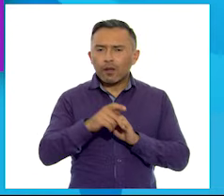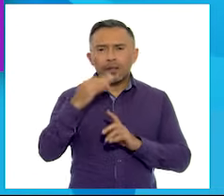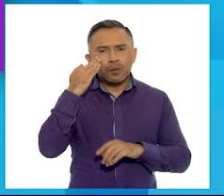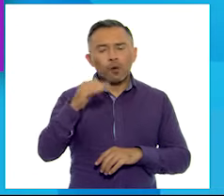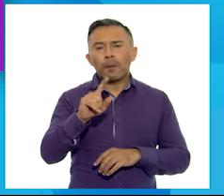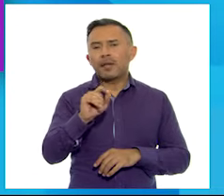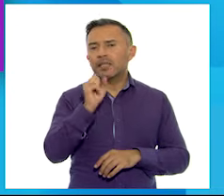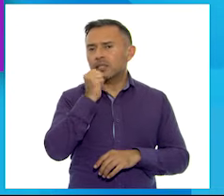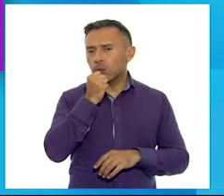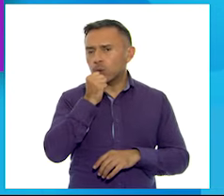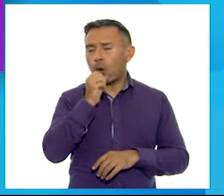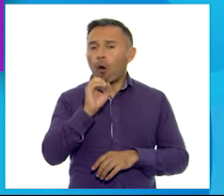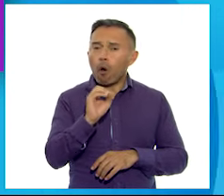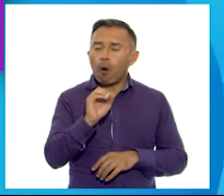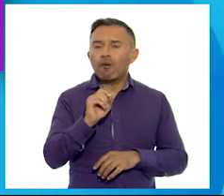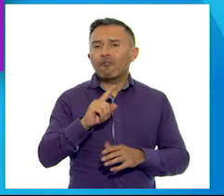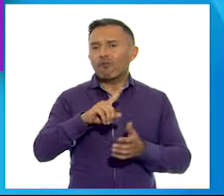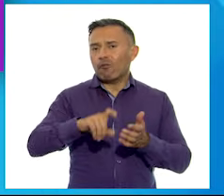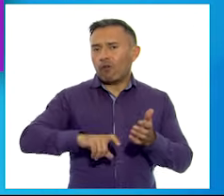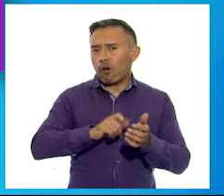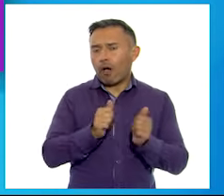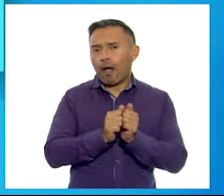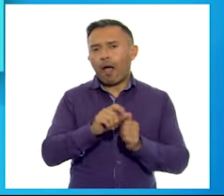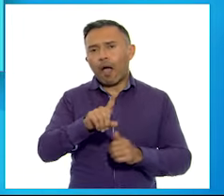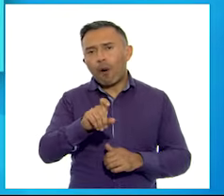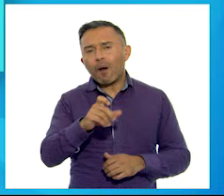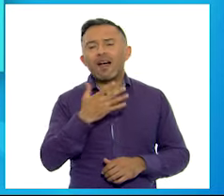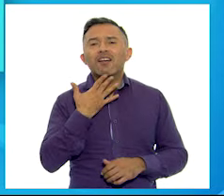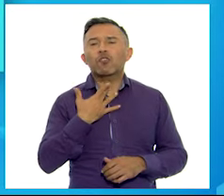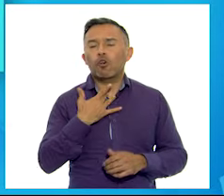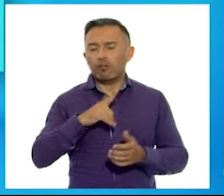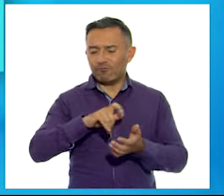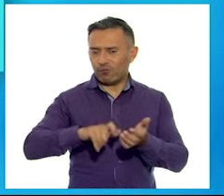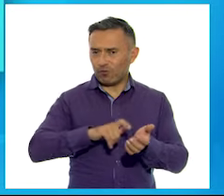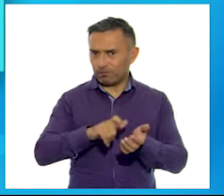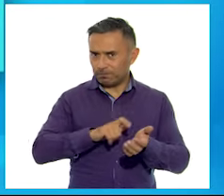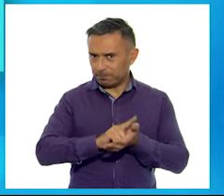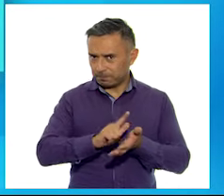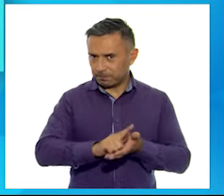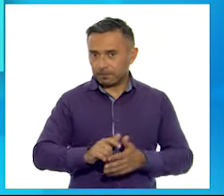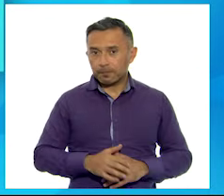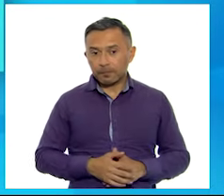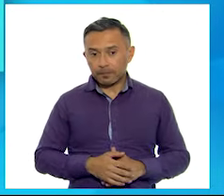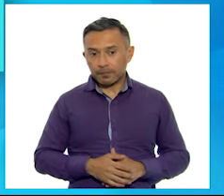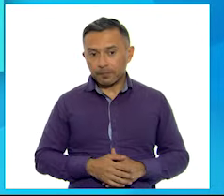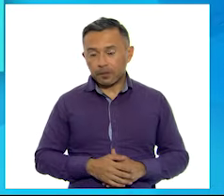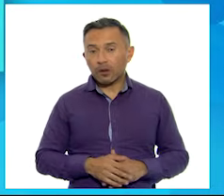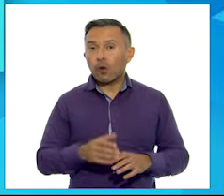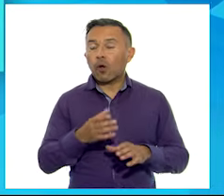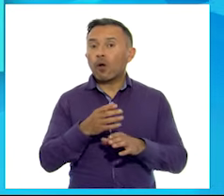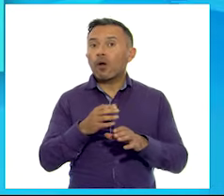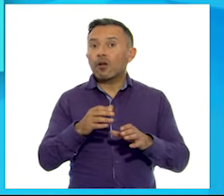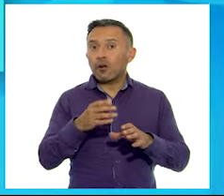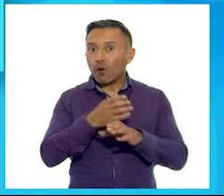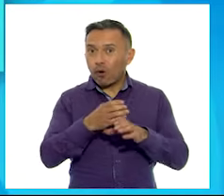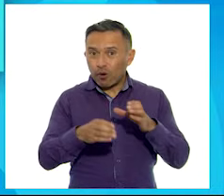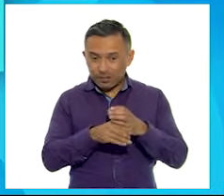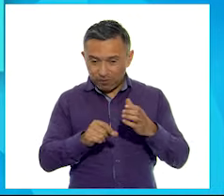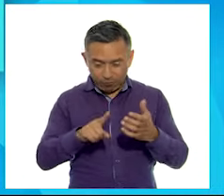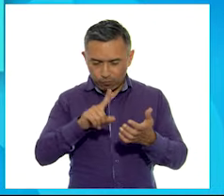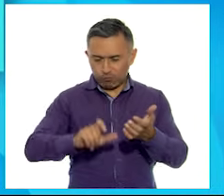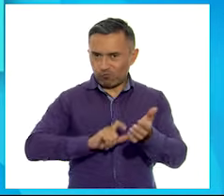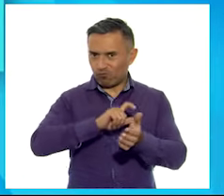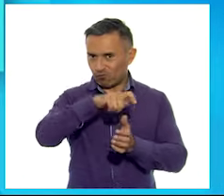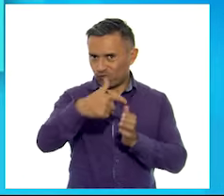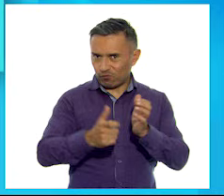aplica desinfectante a base de agua y alcohol. Desinfecta las superficies de los objetos que más utilizas. También